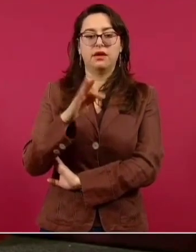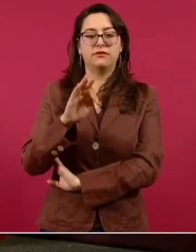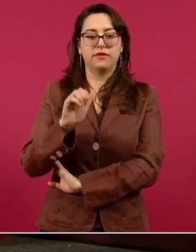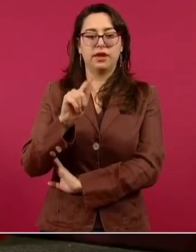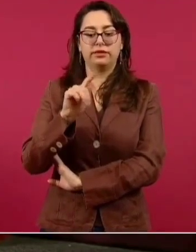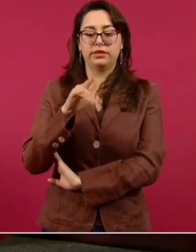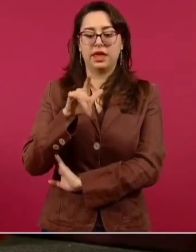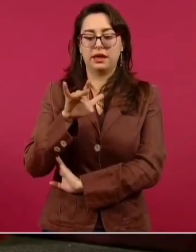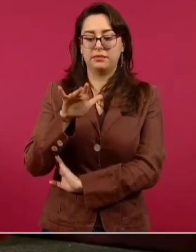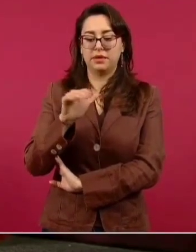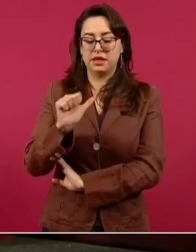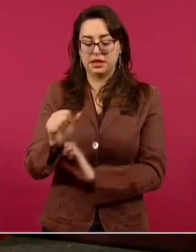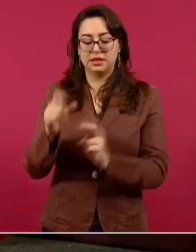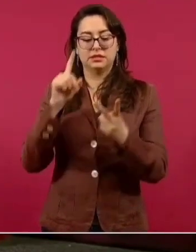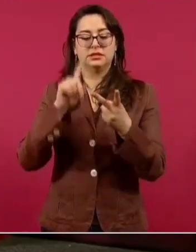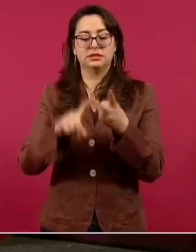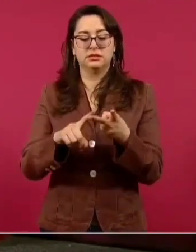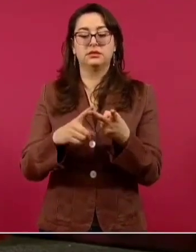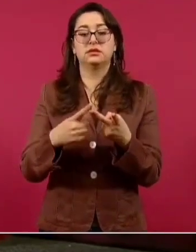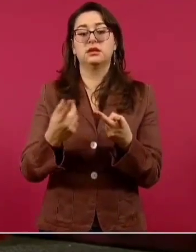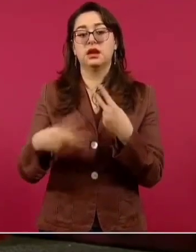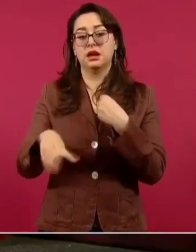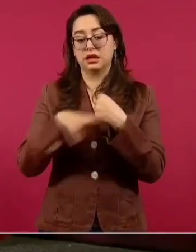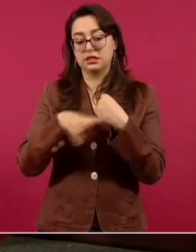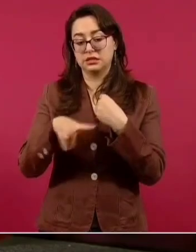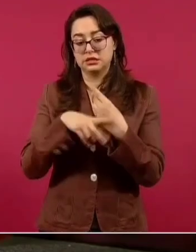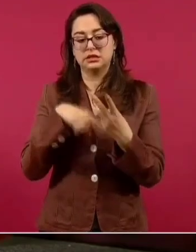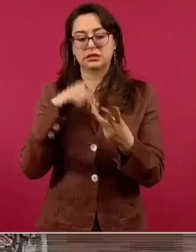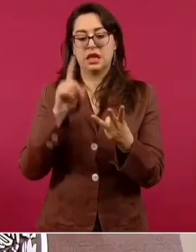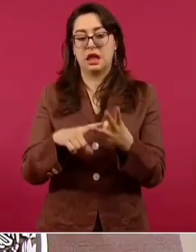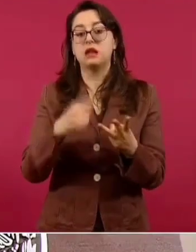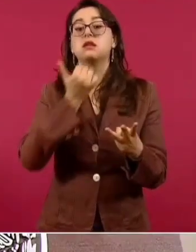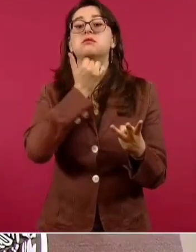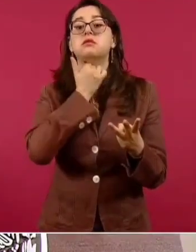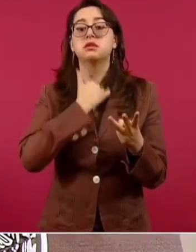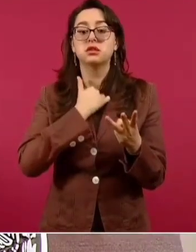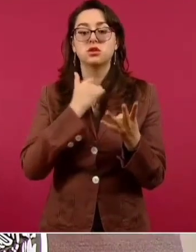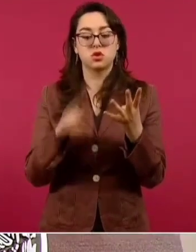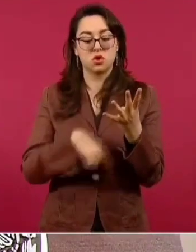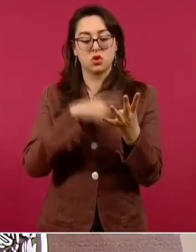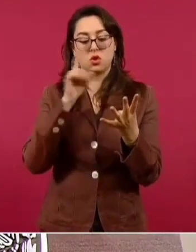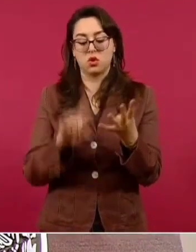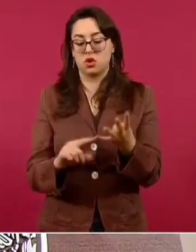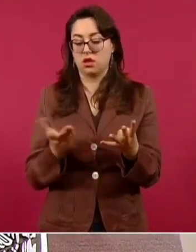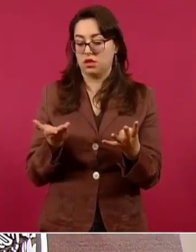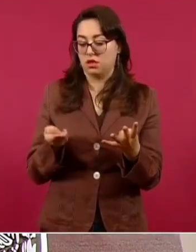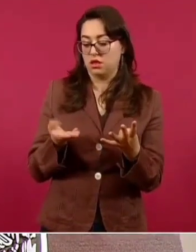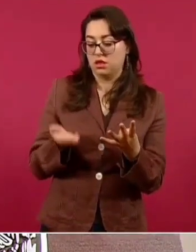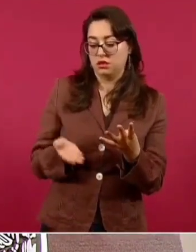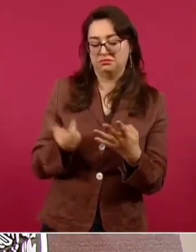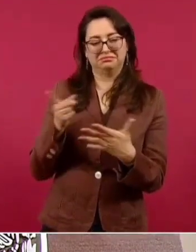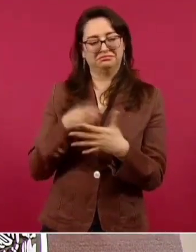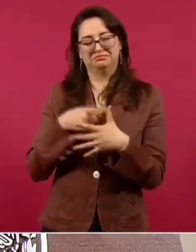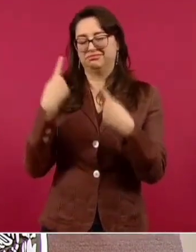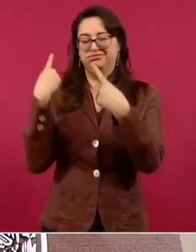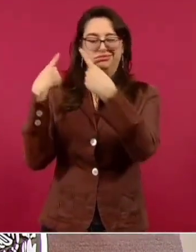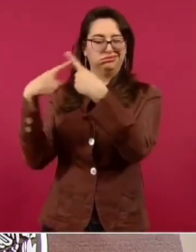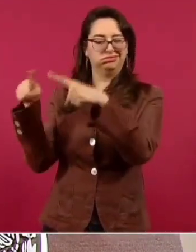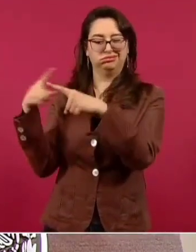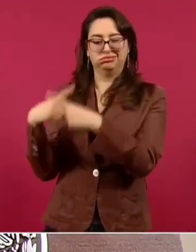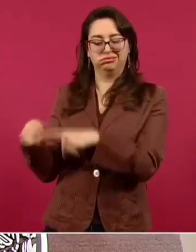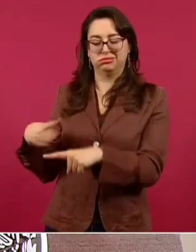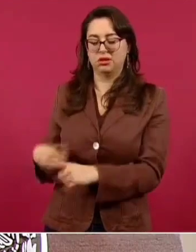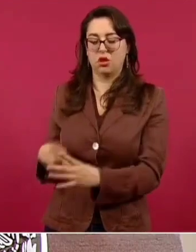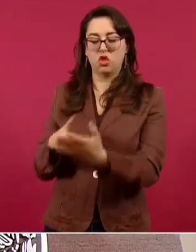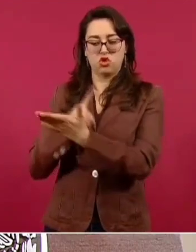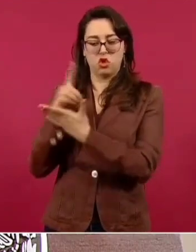el alcohol mismo, la cannabis o marihuana, las benzodiazepinas y múltiples otras. En otras